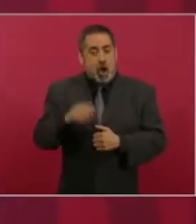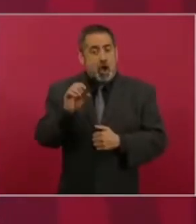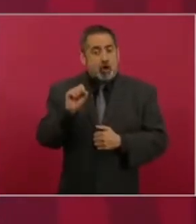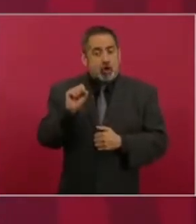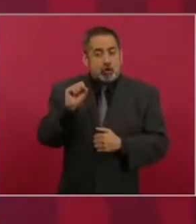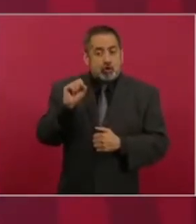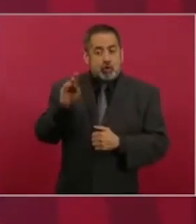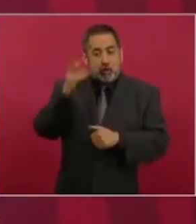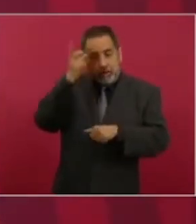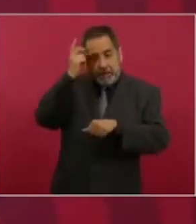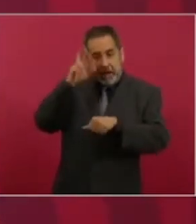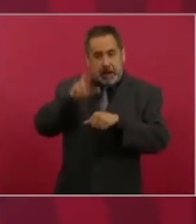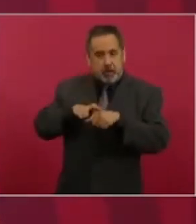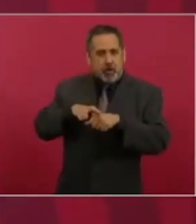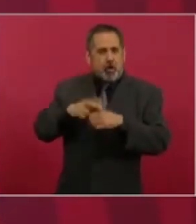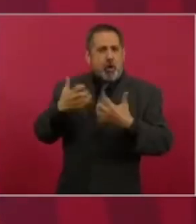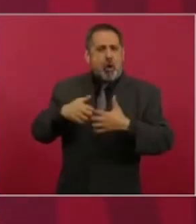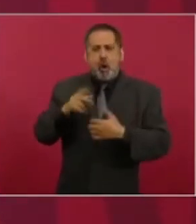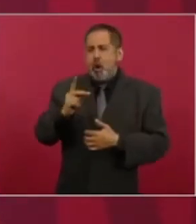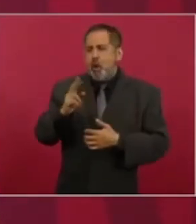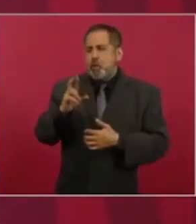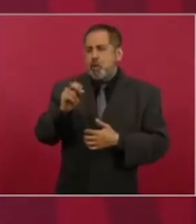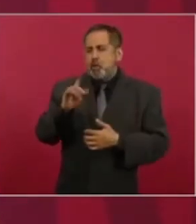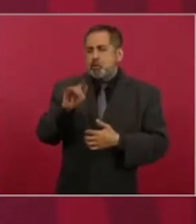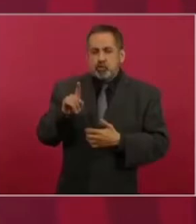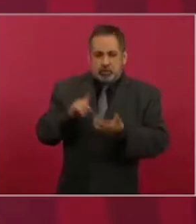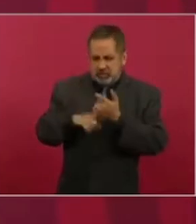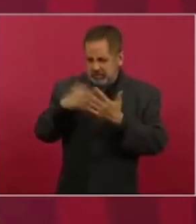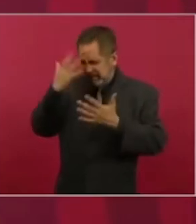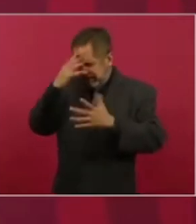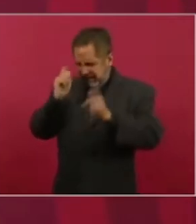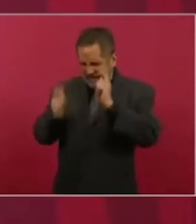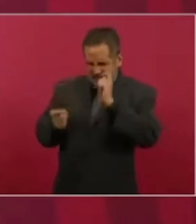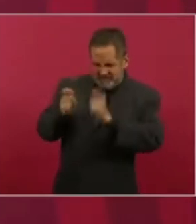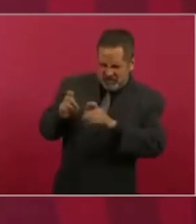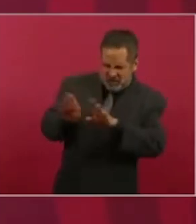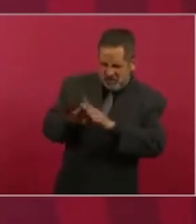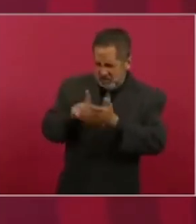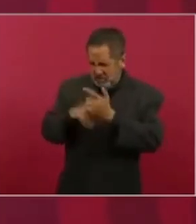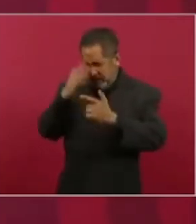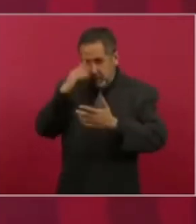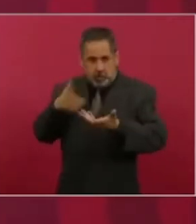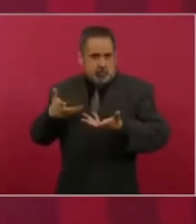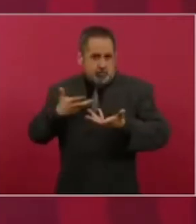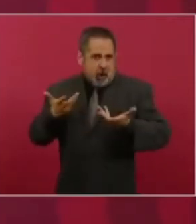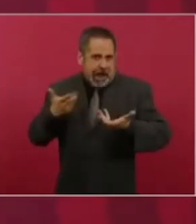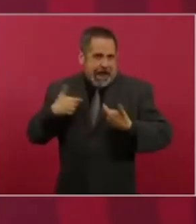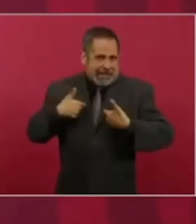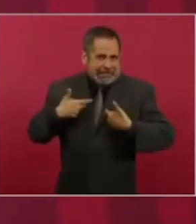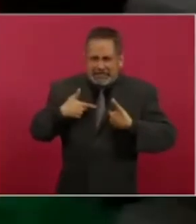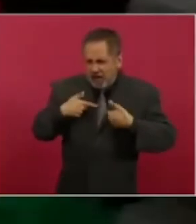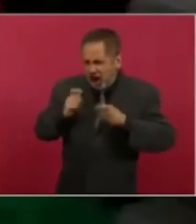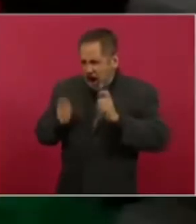subdirectores de producción, que sabían, porque ellos manejaban